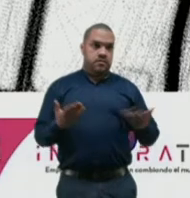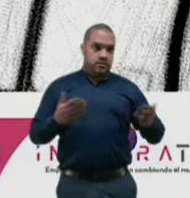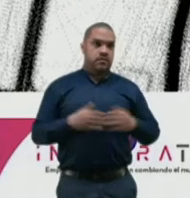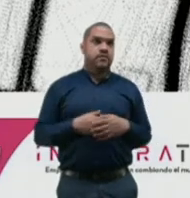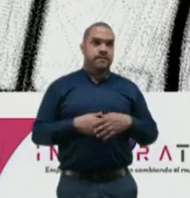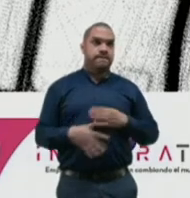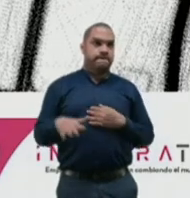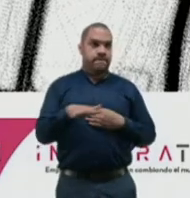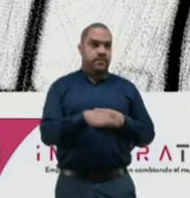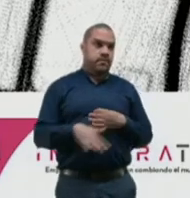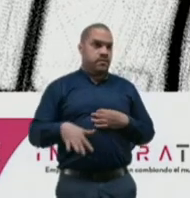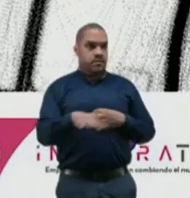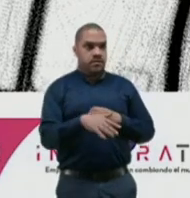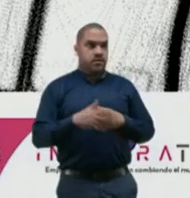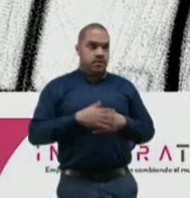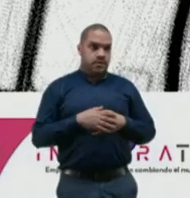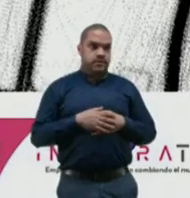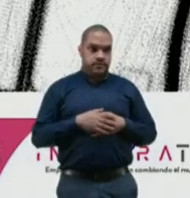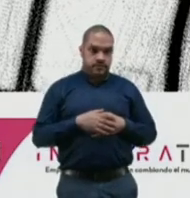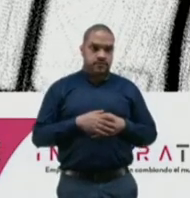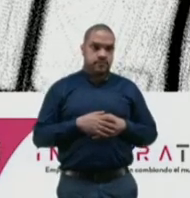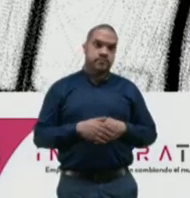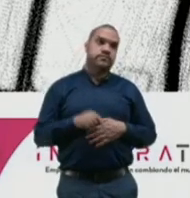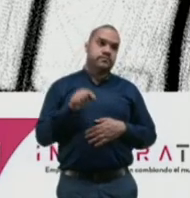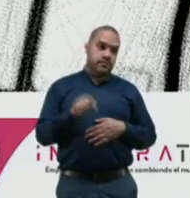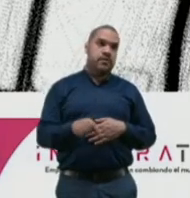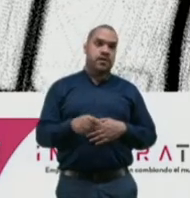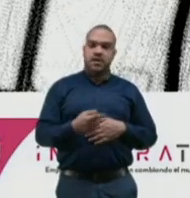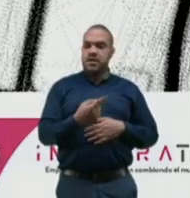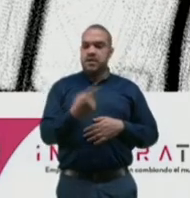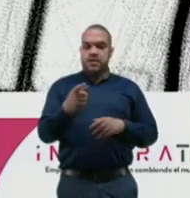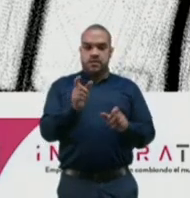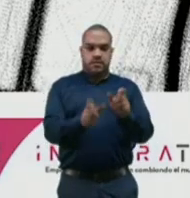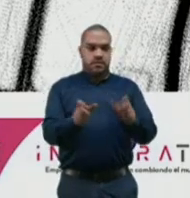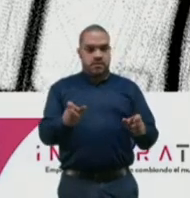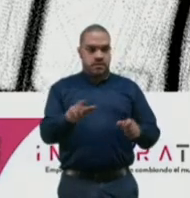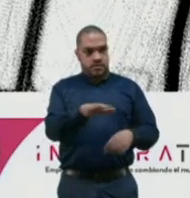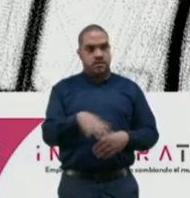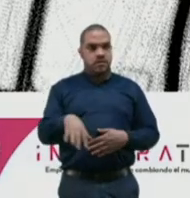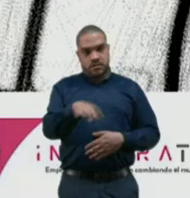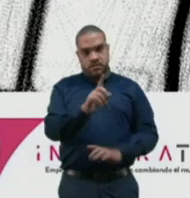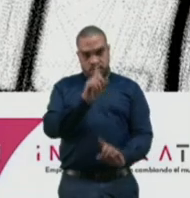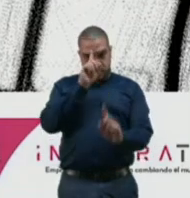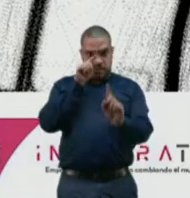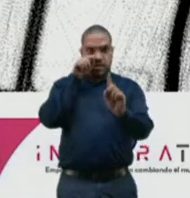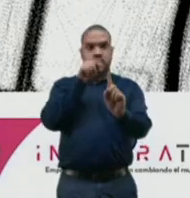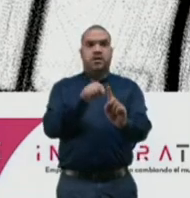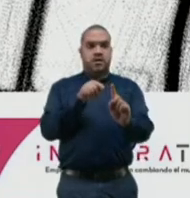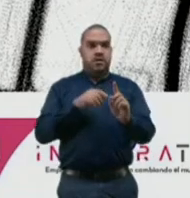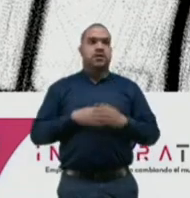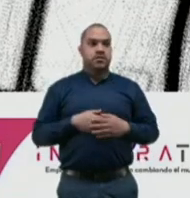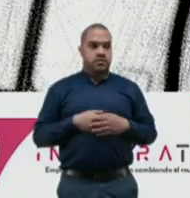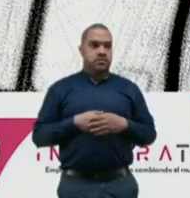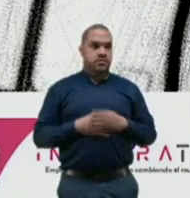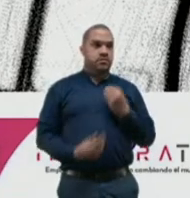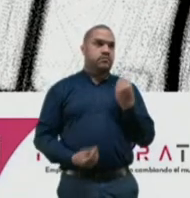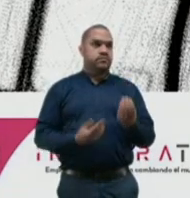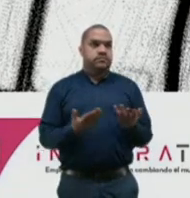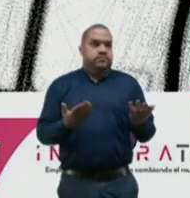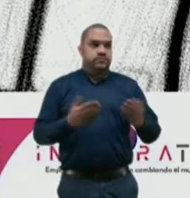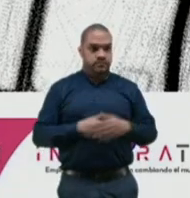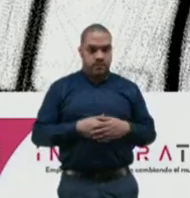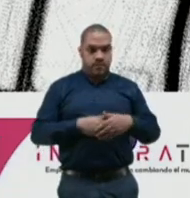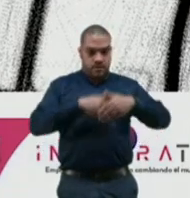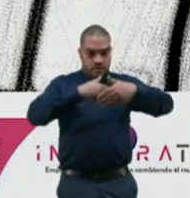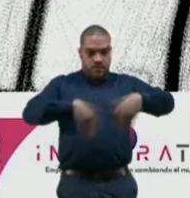dirección. Si hay un camino y 100 personas que van en una dirección y únicamente hay dos que vienen en la otra dirección, esta es una calle de